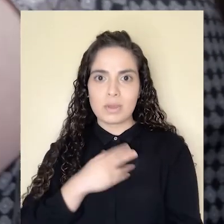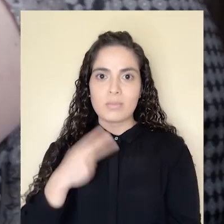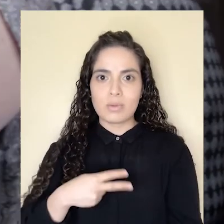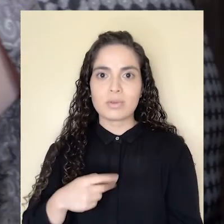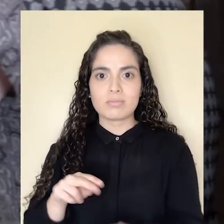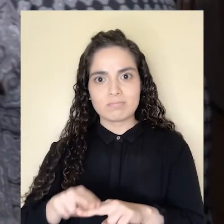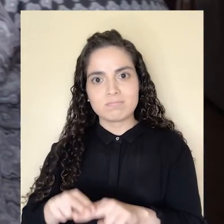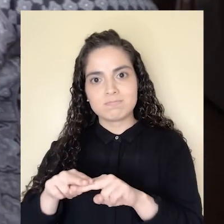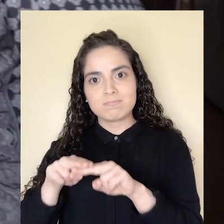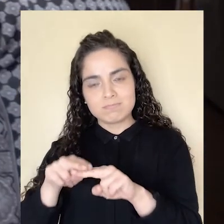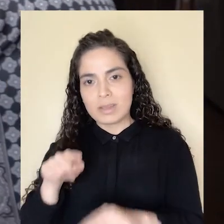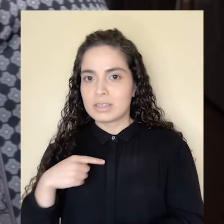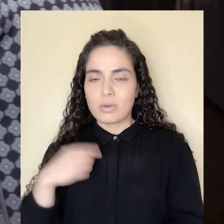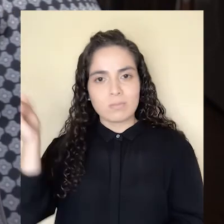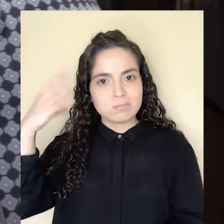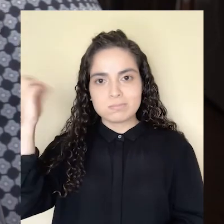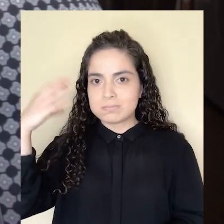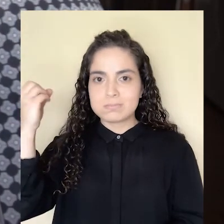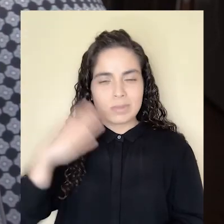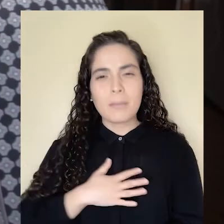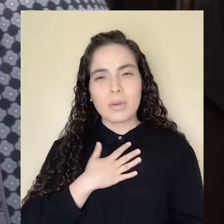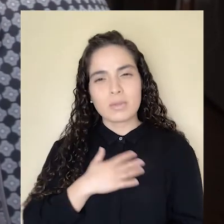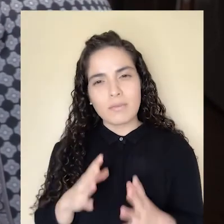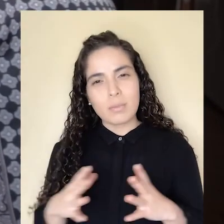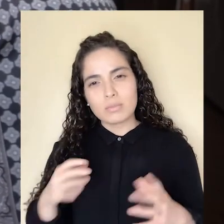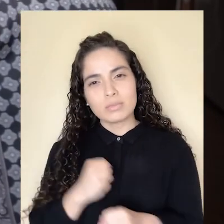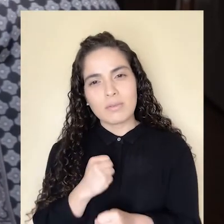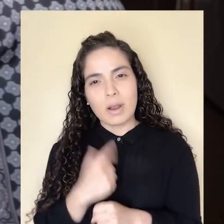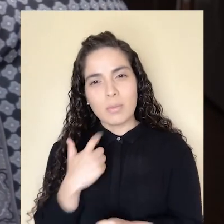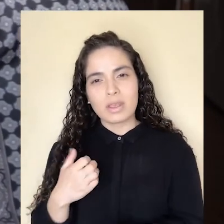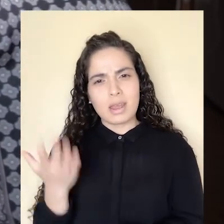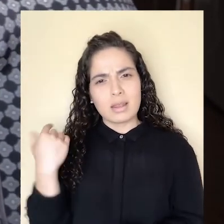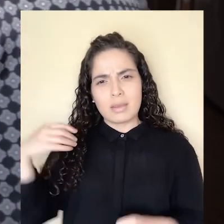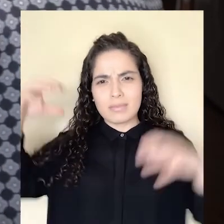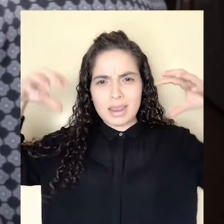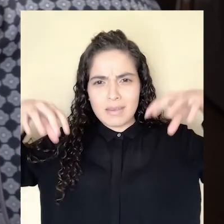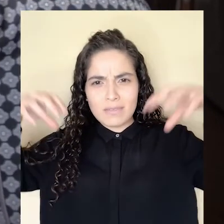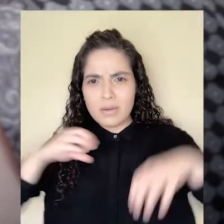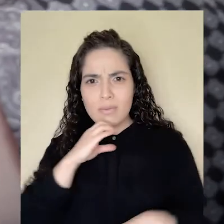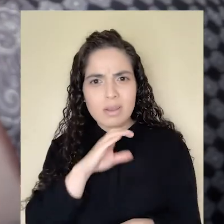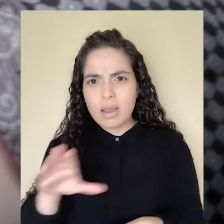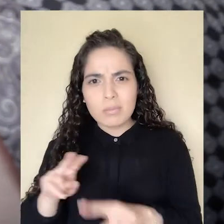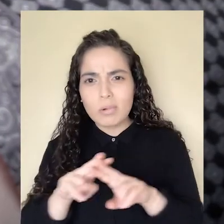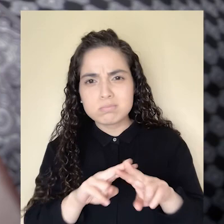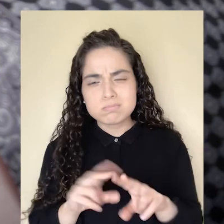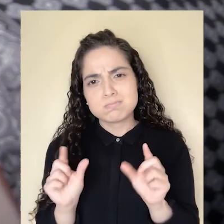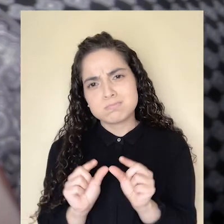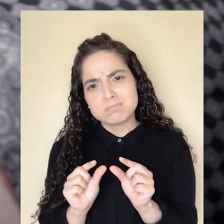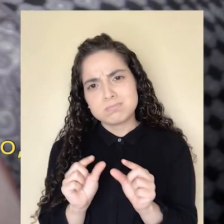manos. Así fui aprendiendo y me gustaba el trabajo, porque en el invierno en el campo no se pueden hacer muchas